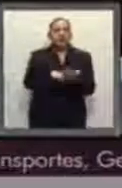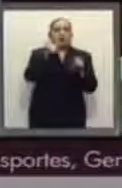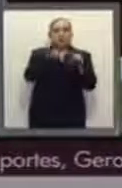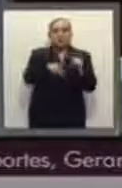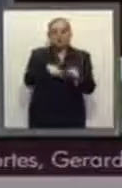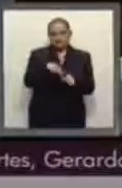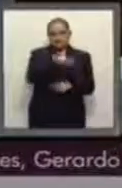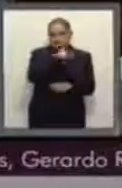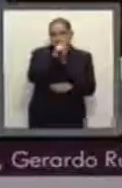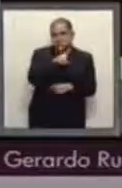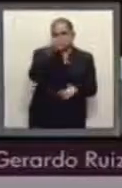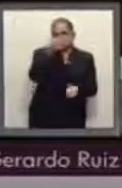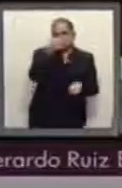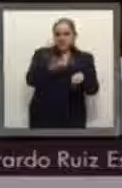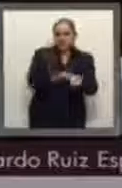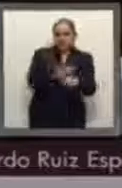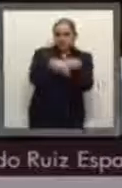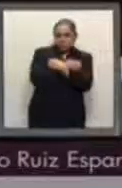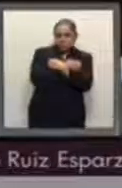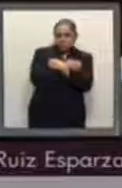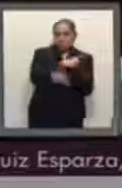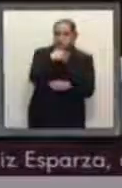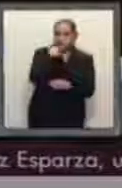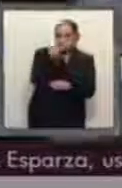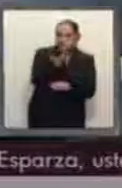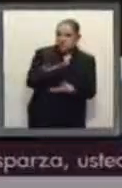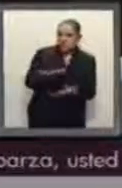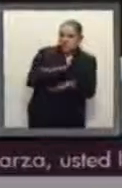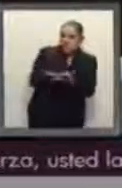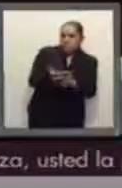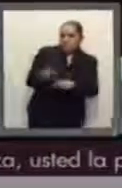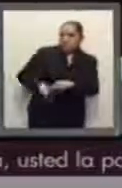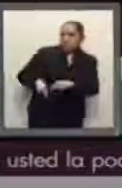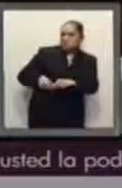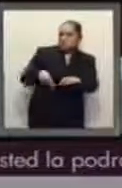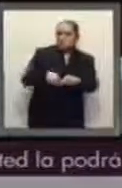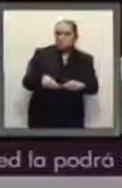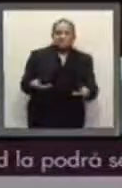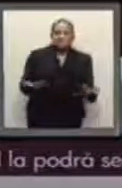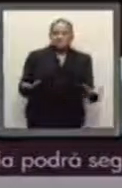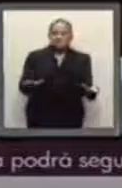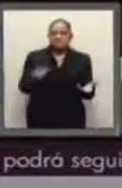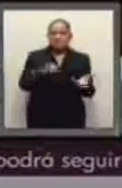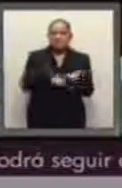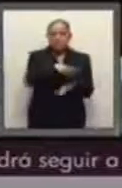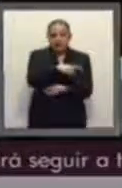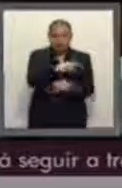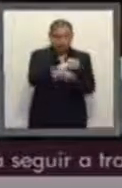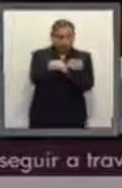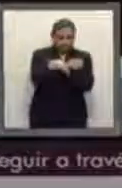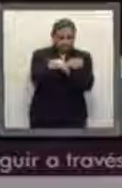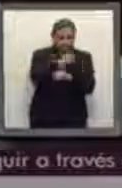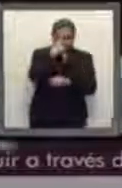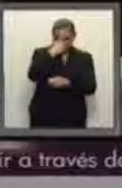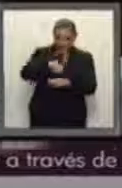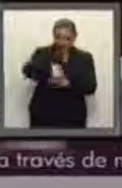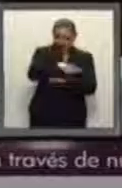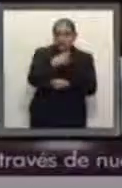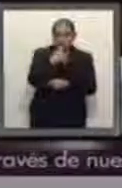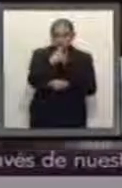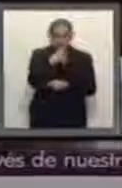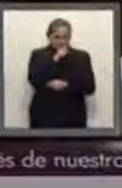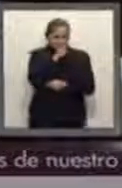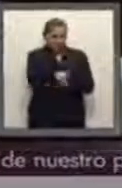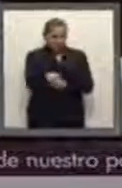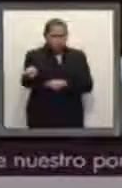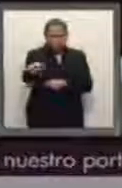Educación. El atentado contra la educación de las y los niños la están haciendo aquí ustedes,